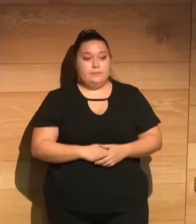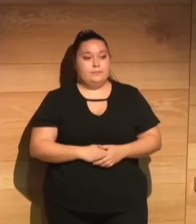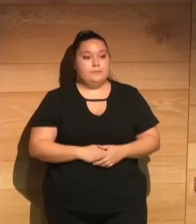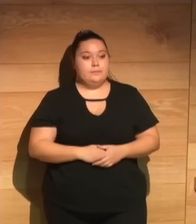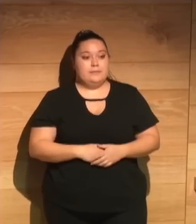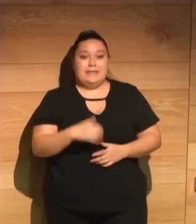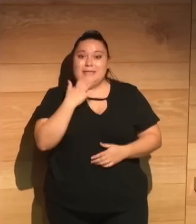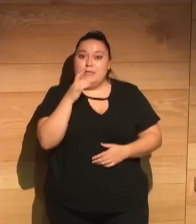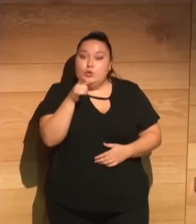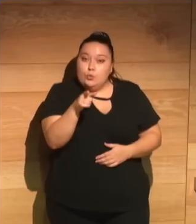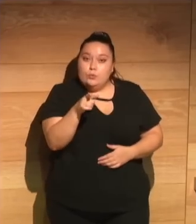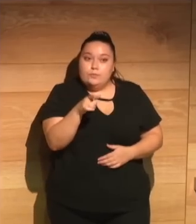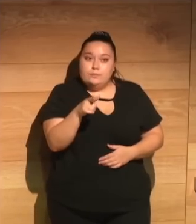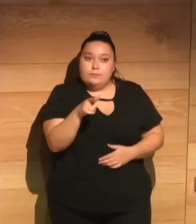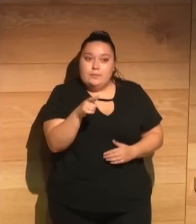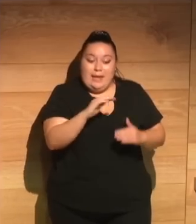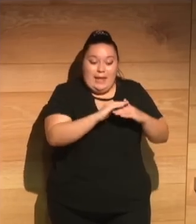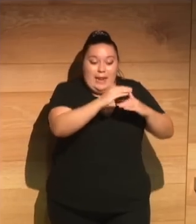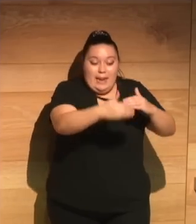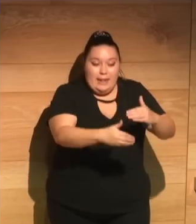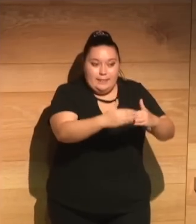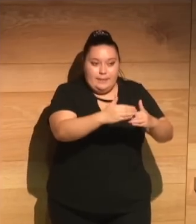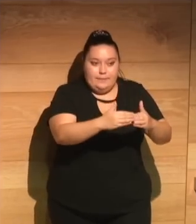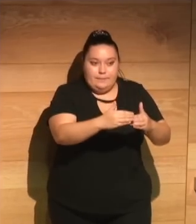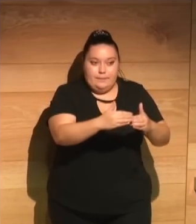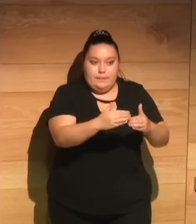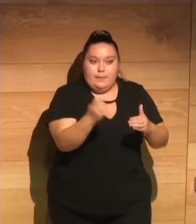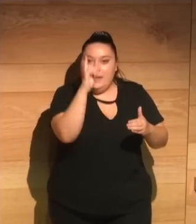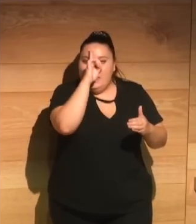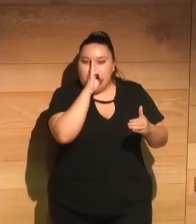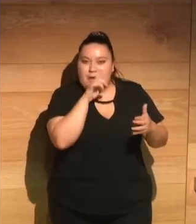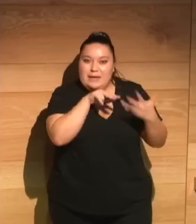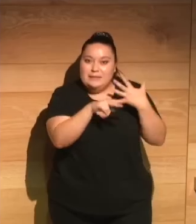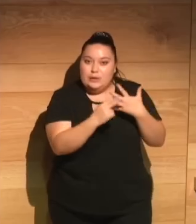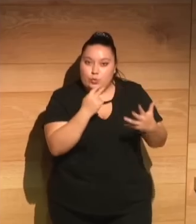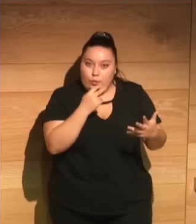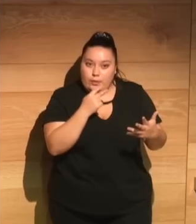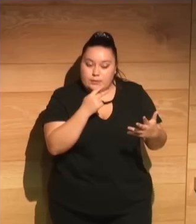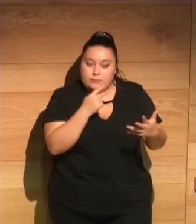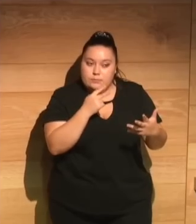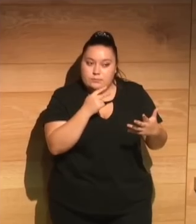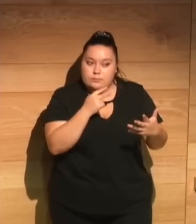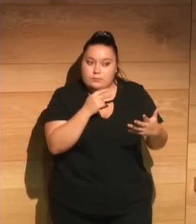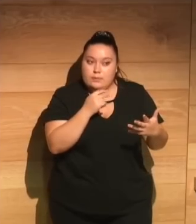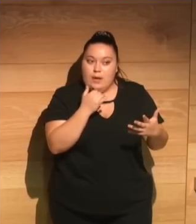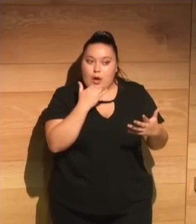manera que si tú interponías en la lente imágenes translúcidas dibujadas en un...